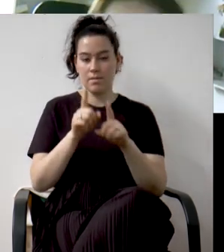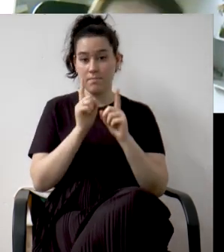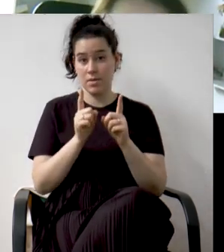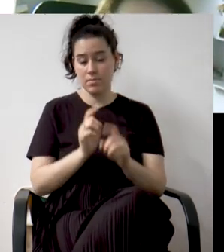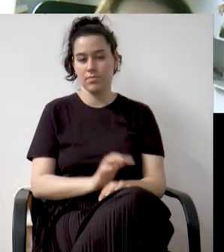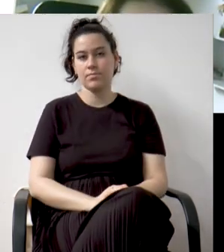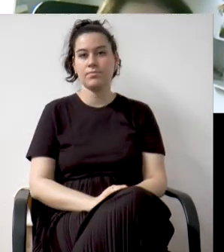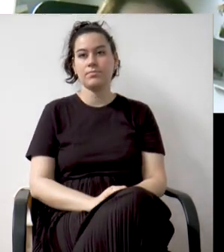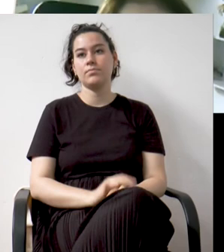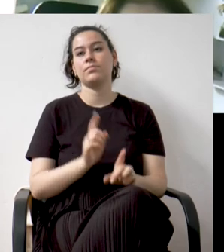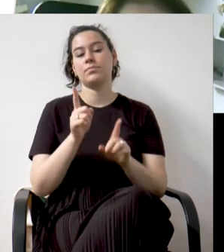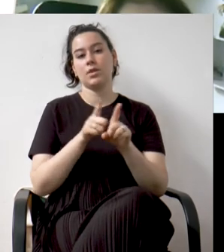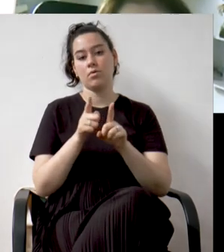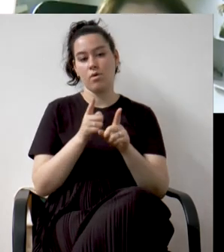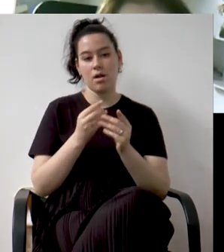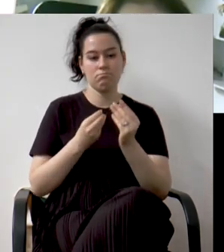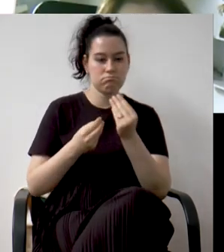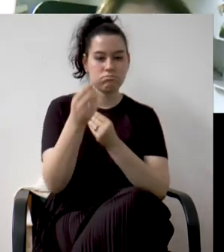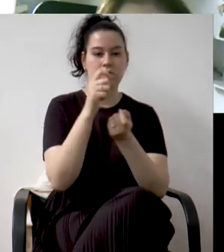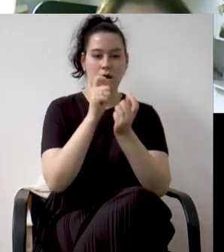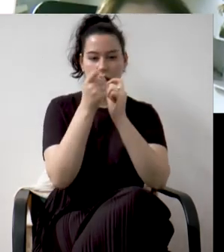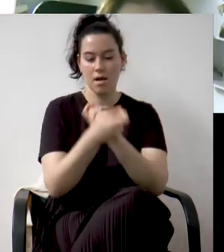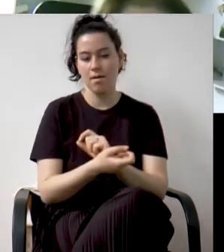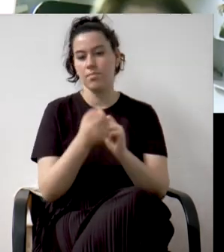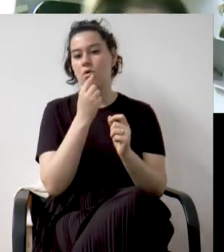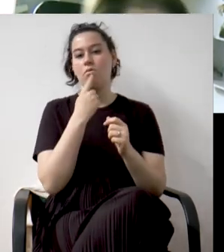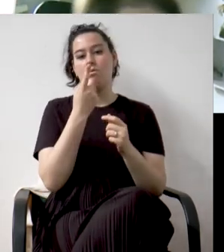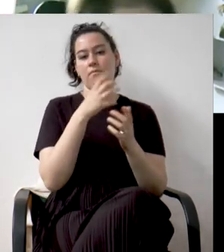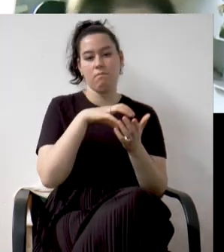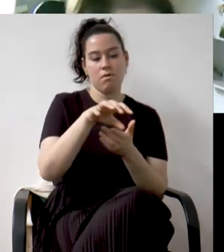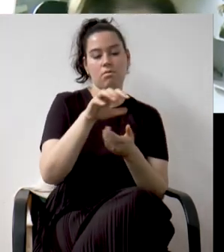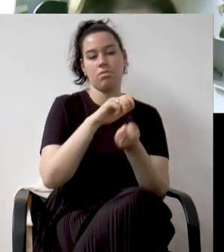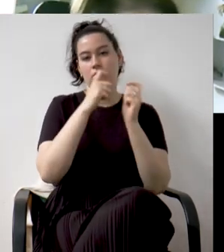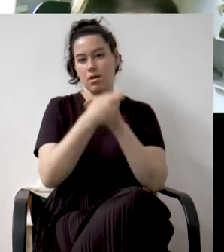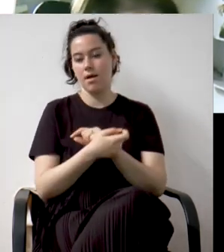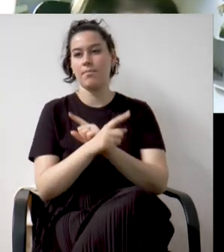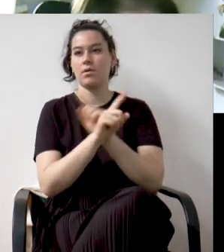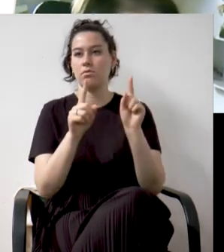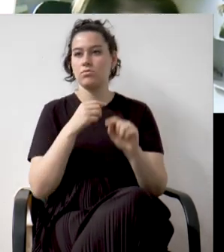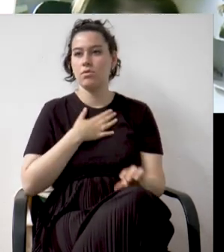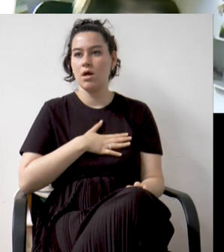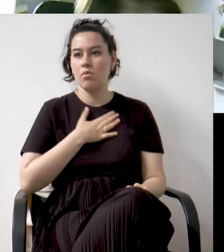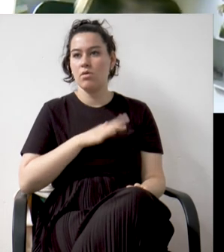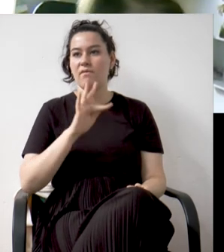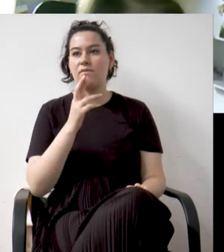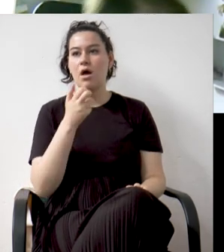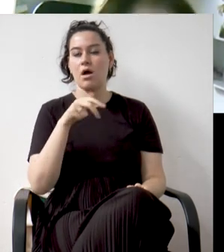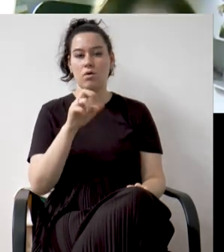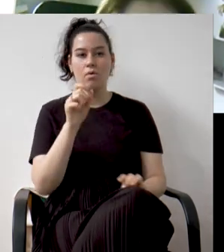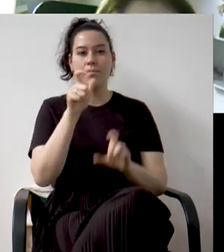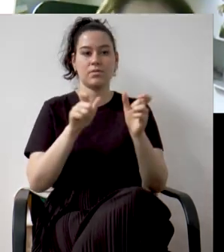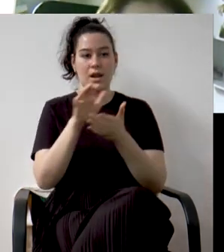explico? La transferencia de cargos, la transferencia de fondos. Estoy de acuerdo con Franco en que nadie